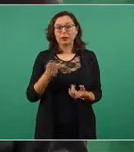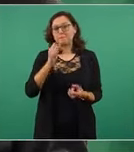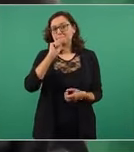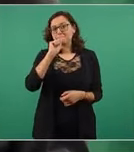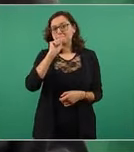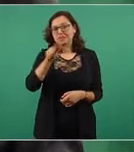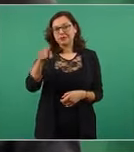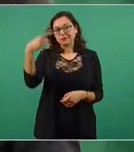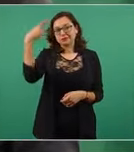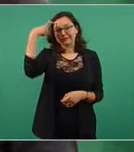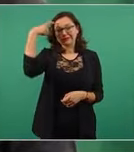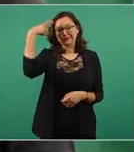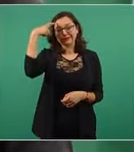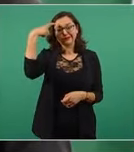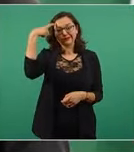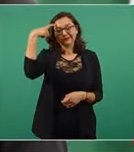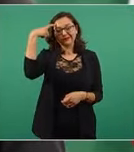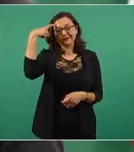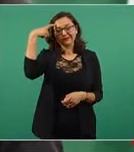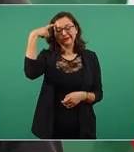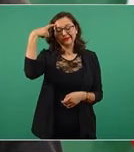prototipo de que